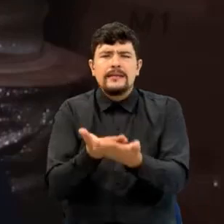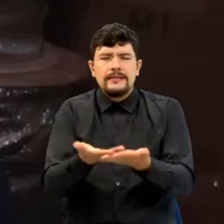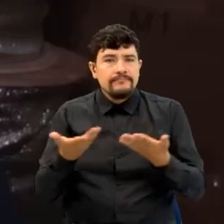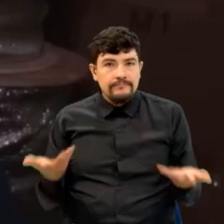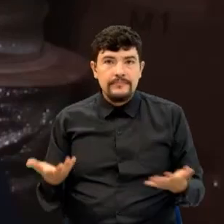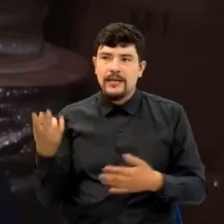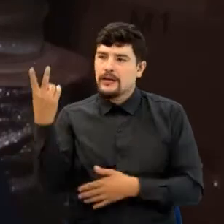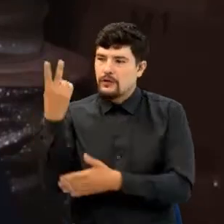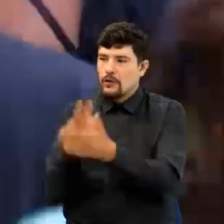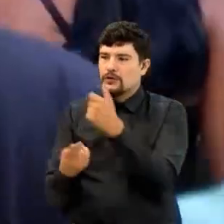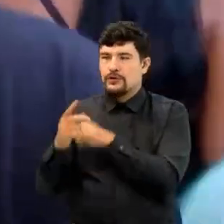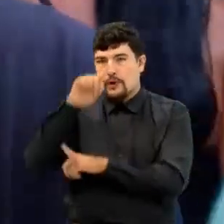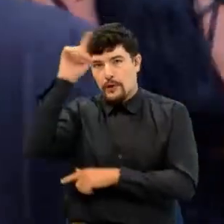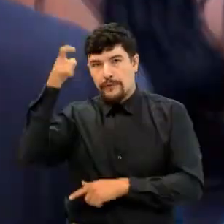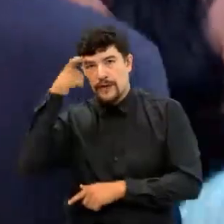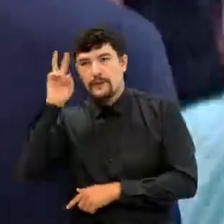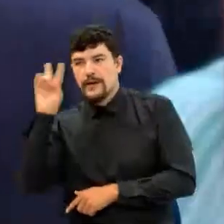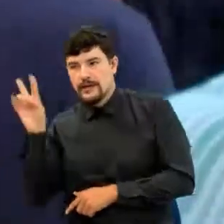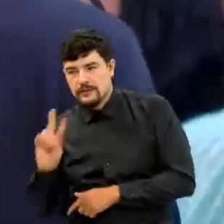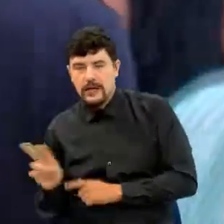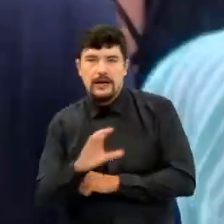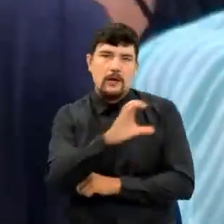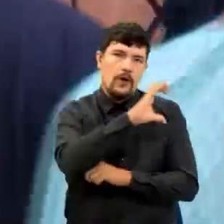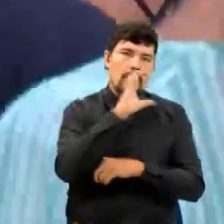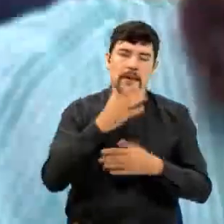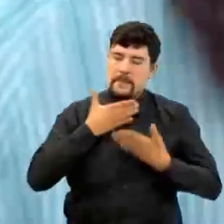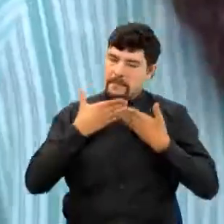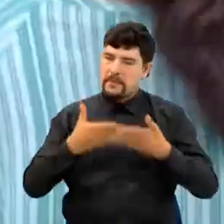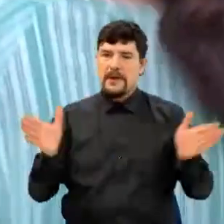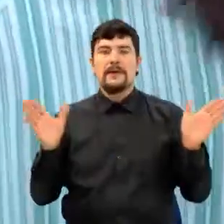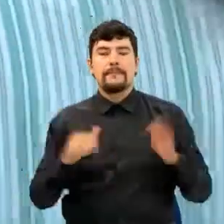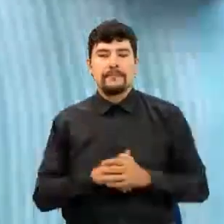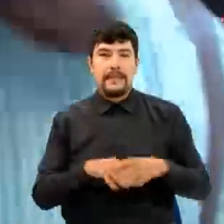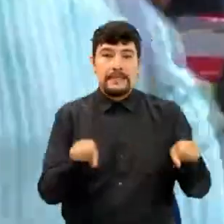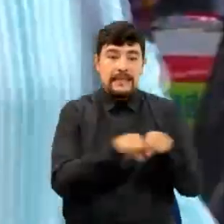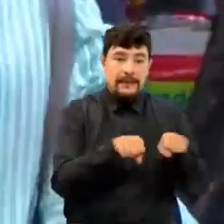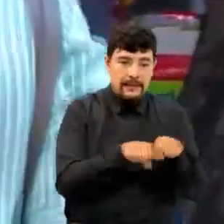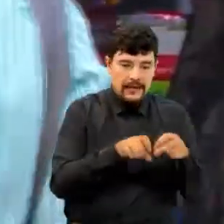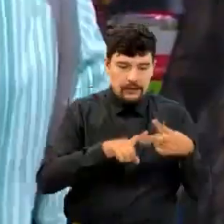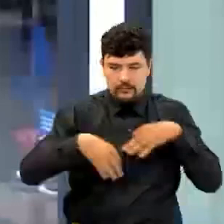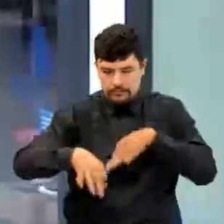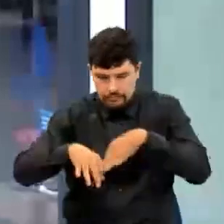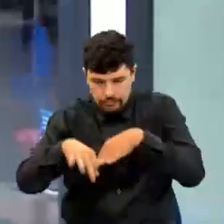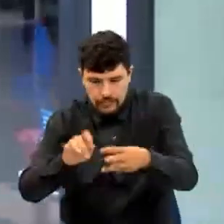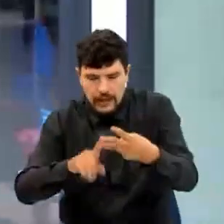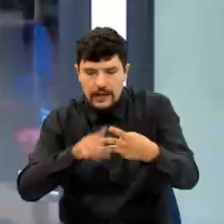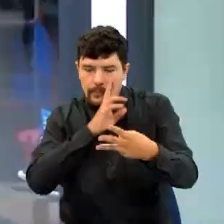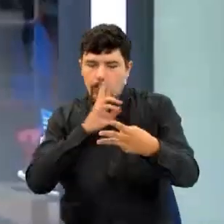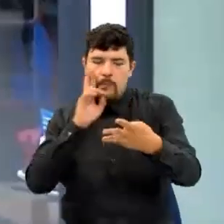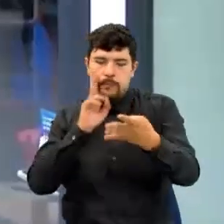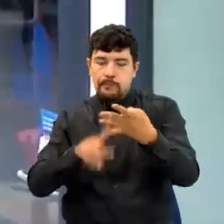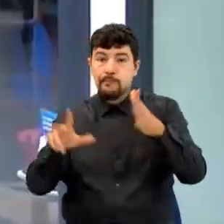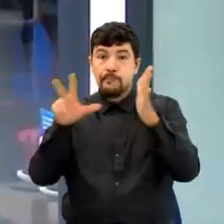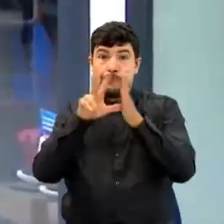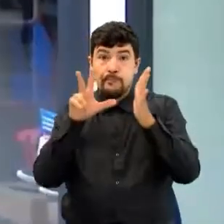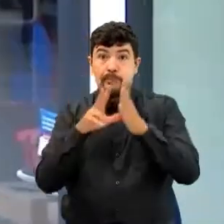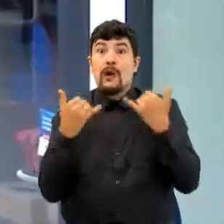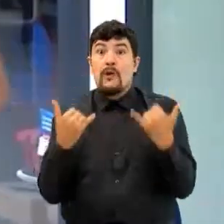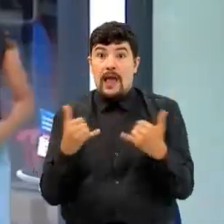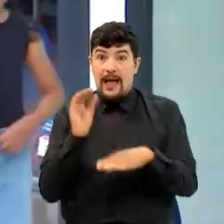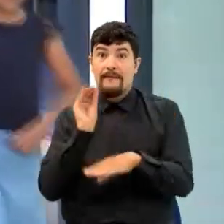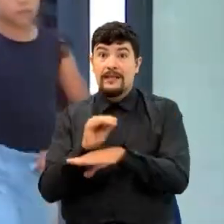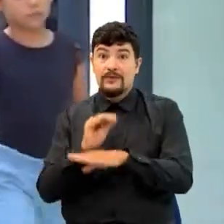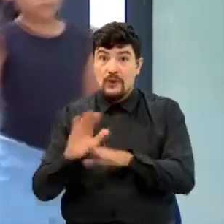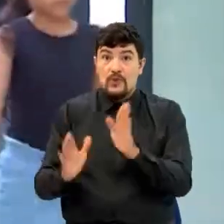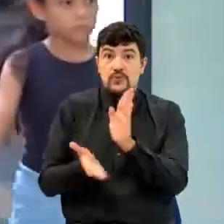facilitación de los dos gobiernos. Sectores como el calzado, textil, además del gastronómico y hotelero, han reportado un aumento en